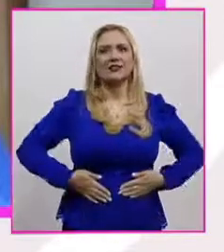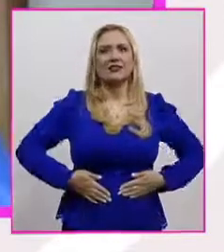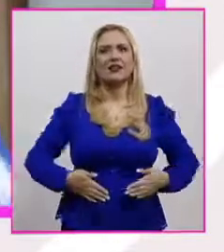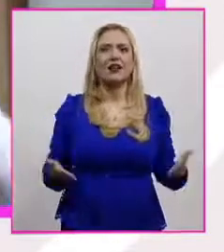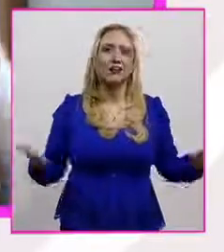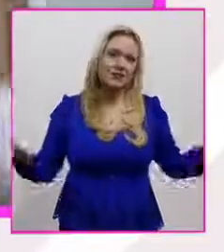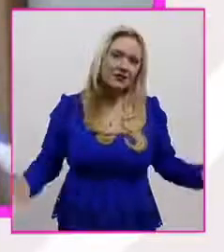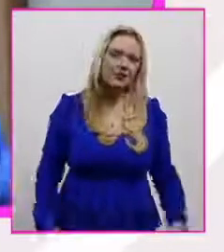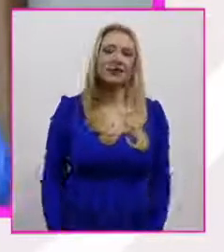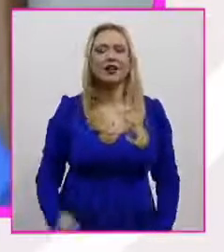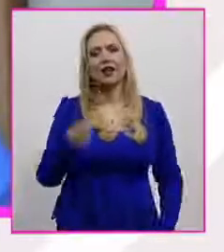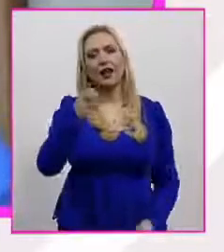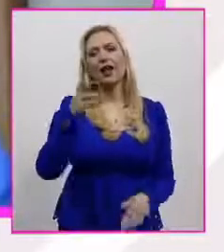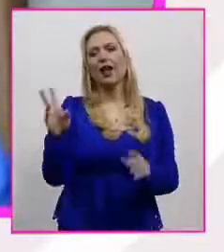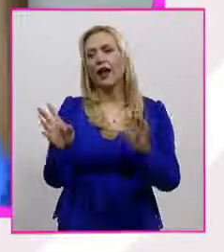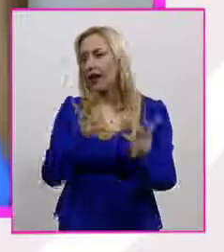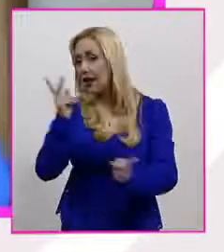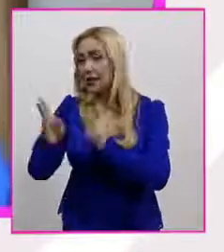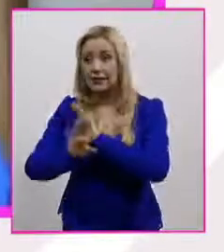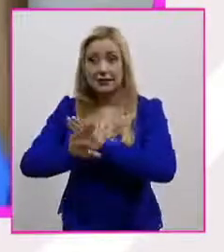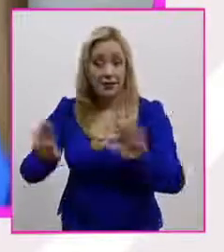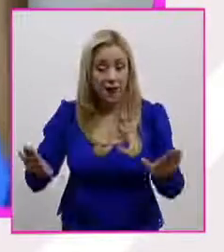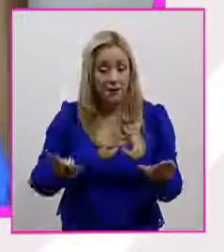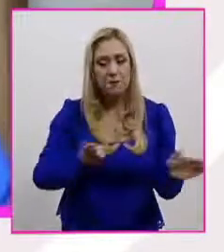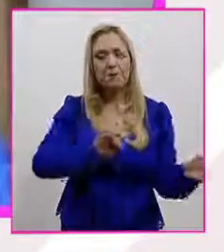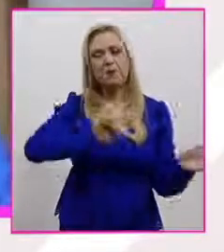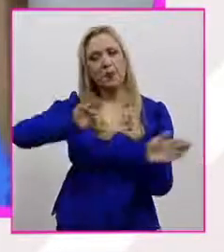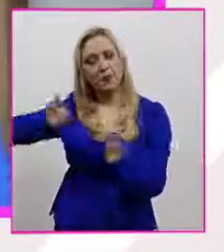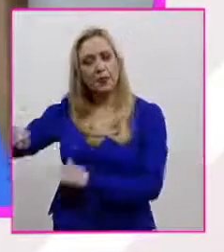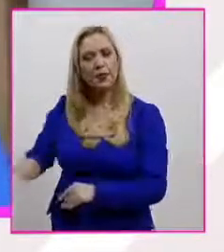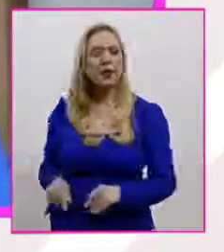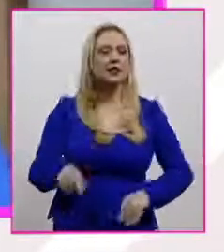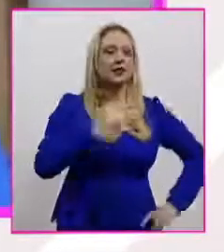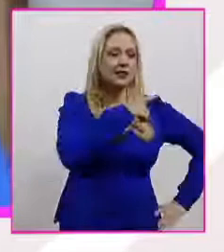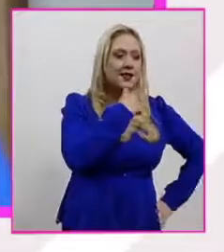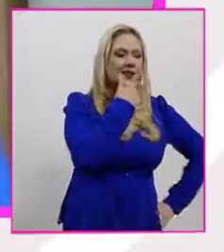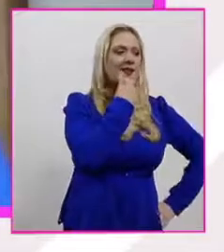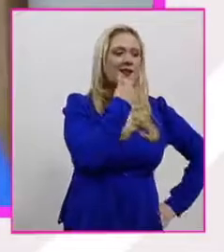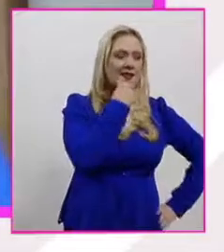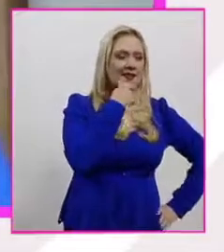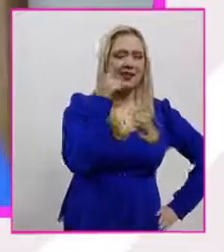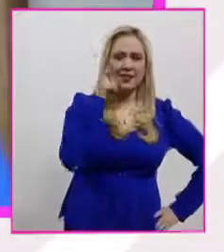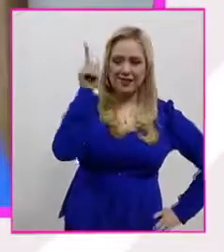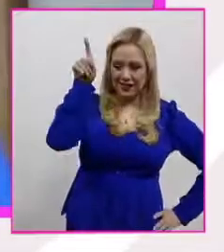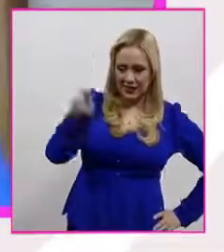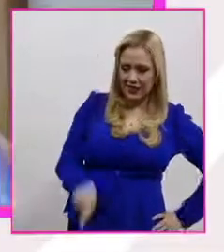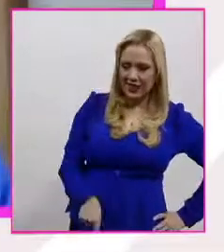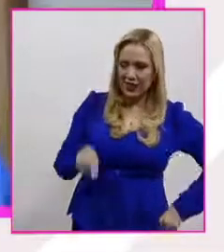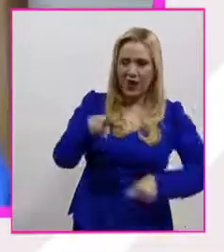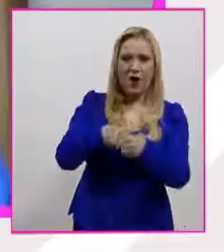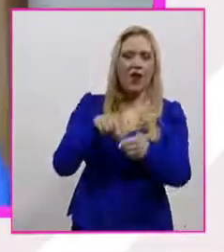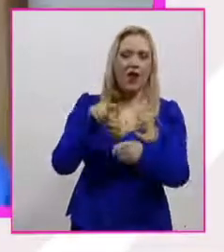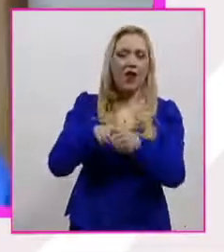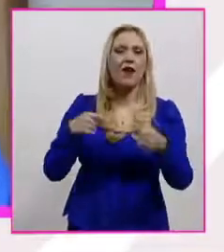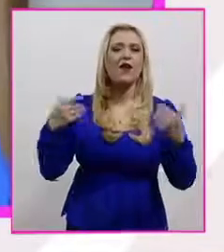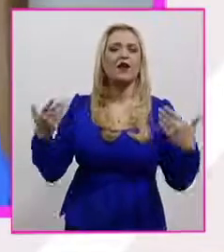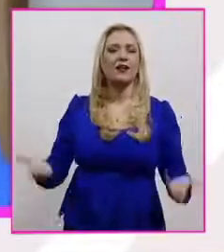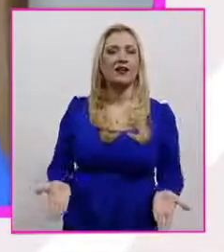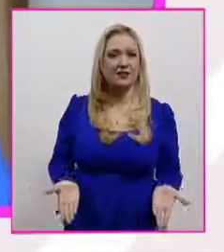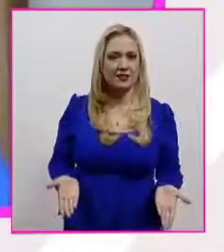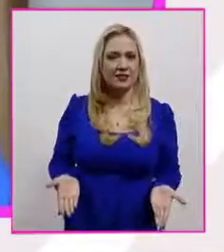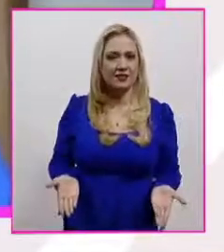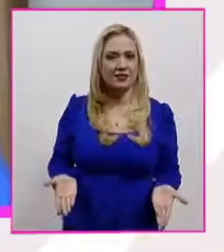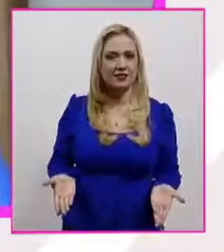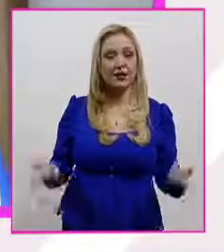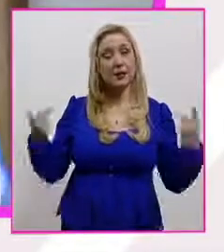que terminen de conducir la entrevista de la encuesta, ellos identifiquen el tono de piel de la persona. La idea es que